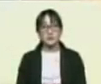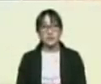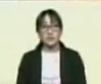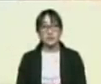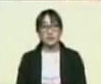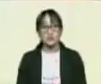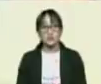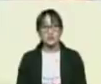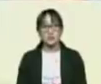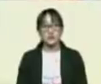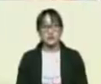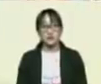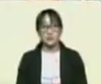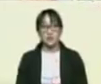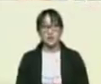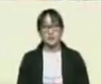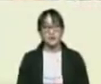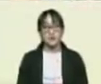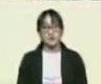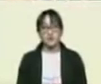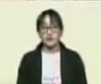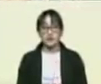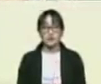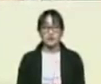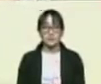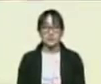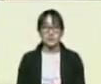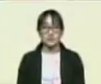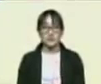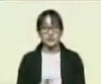Por eso llamo a la UVC,